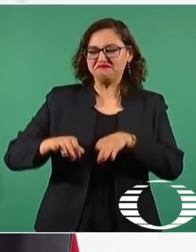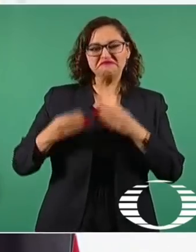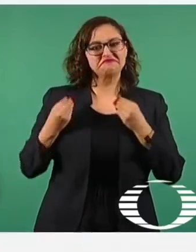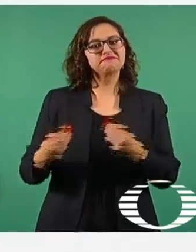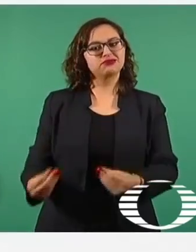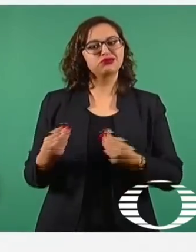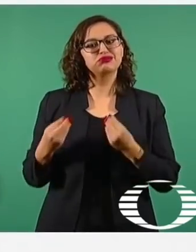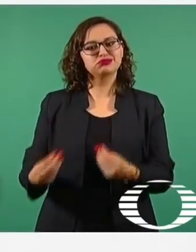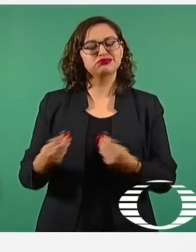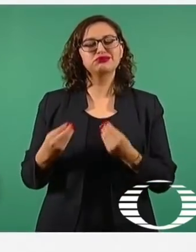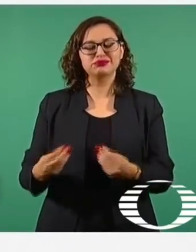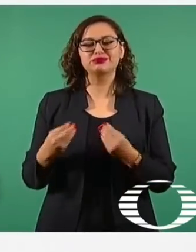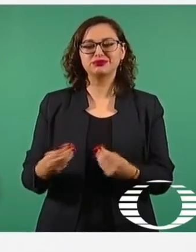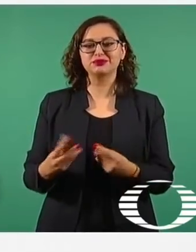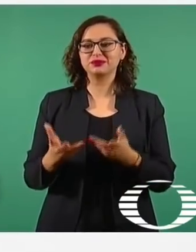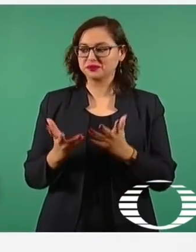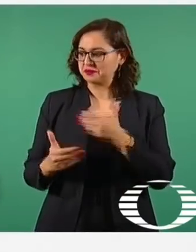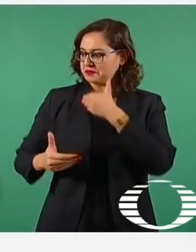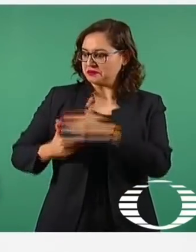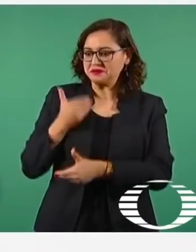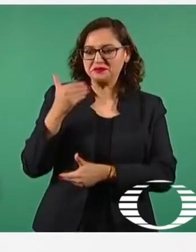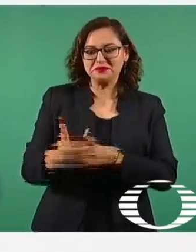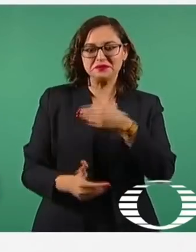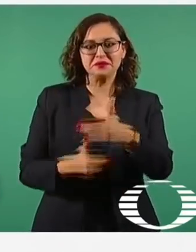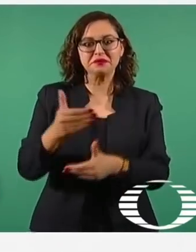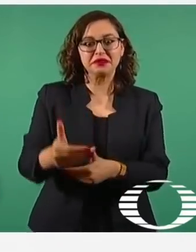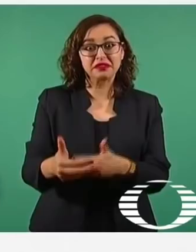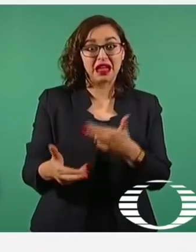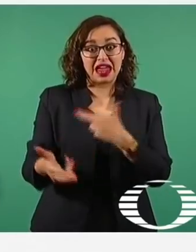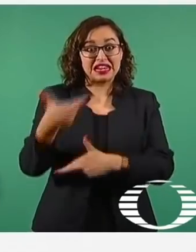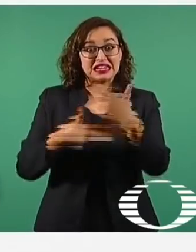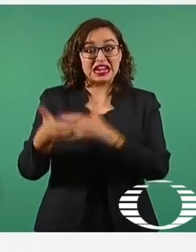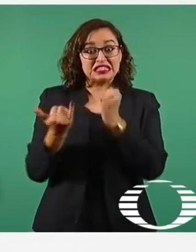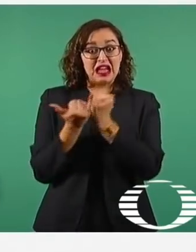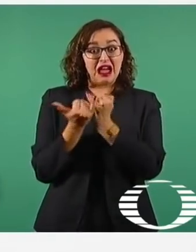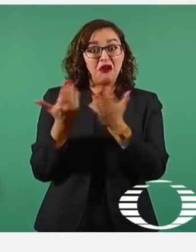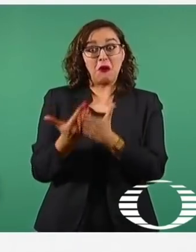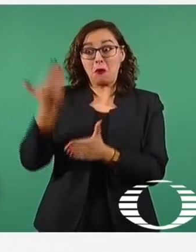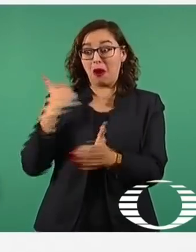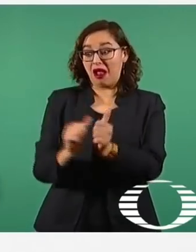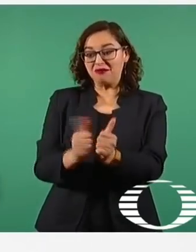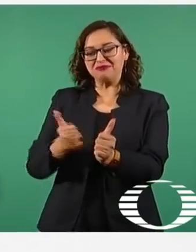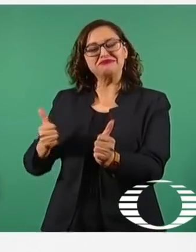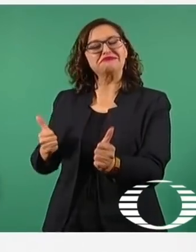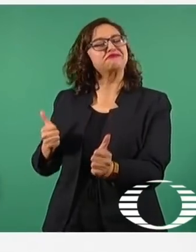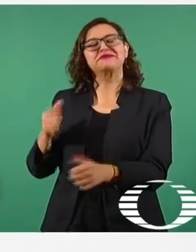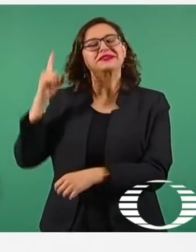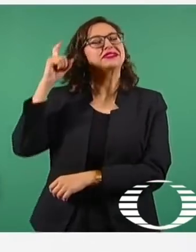atrás a decisiones o acciones que se han tomado en bien del pueblo y de la